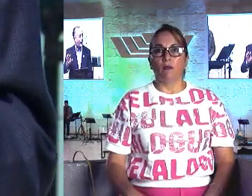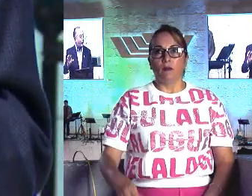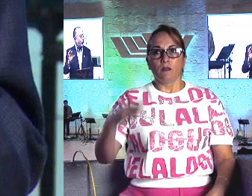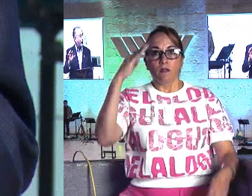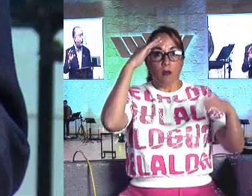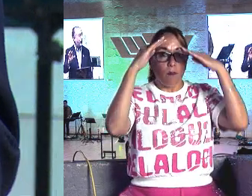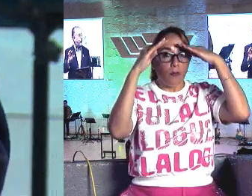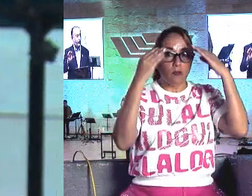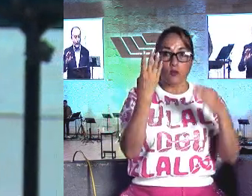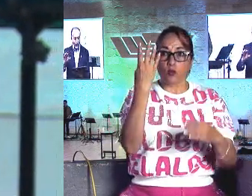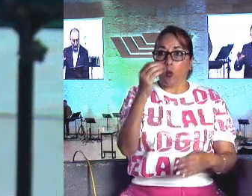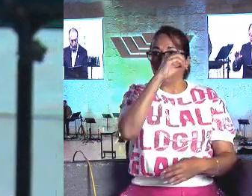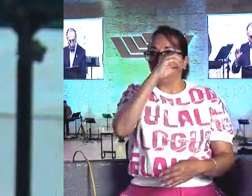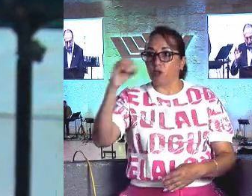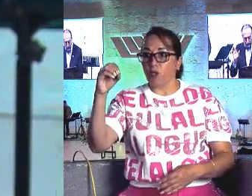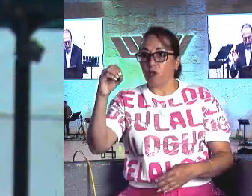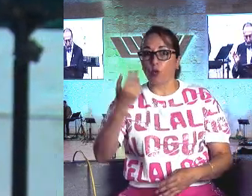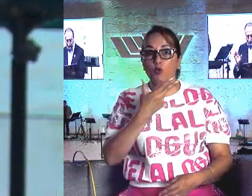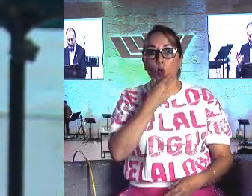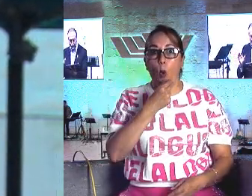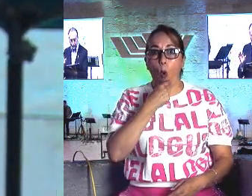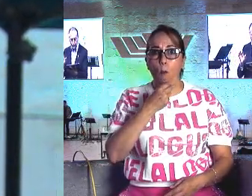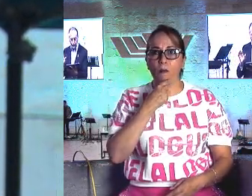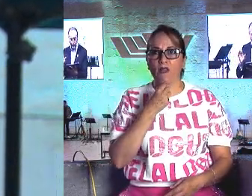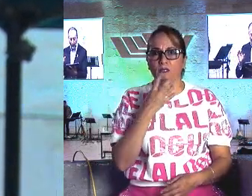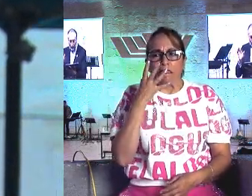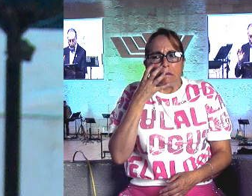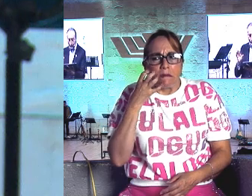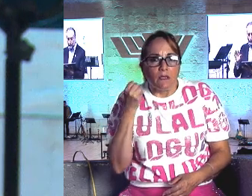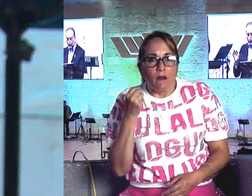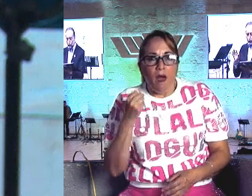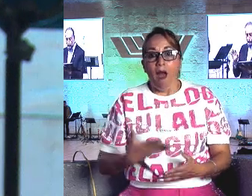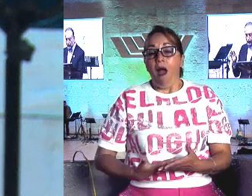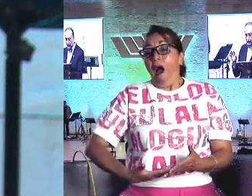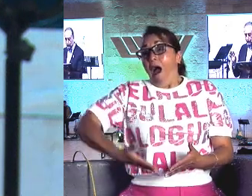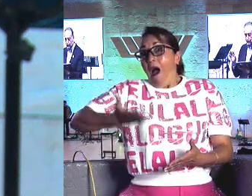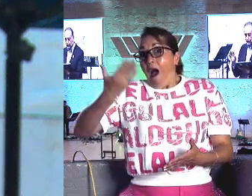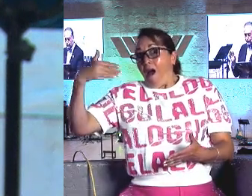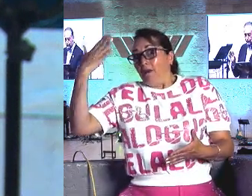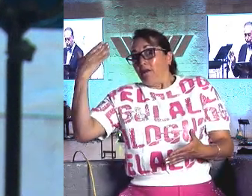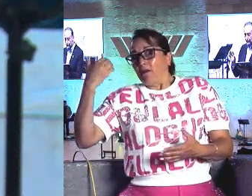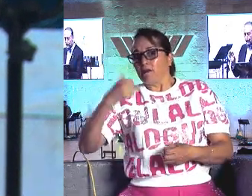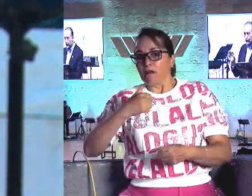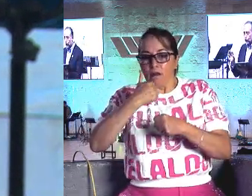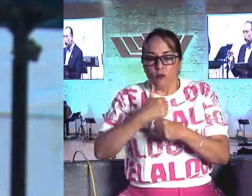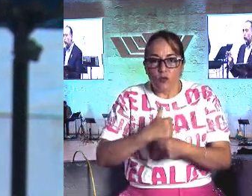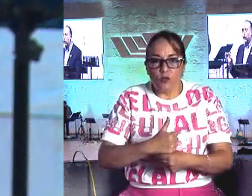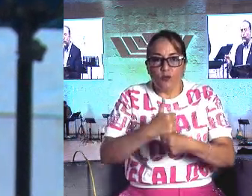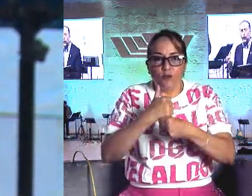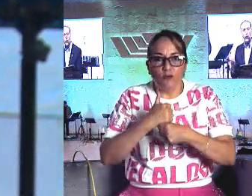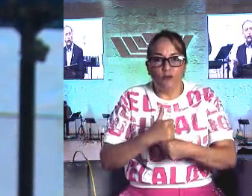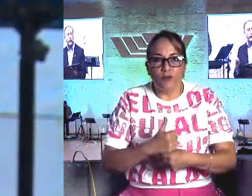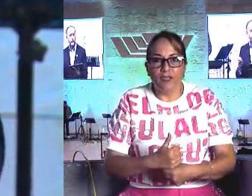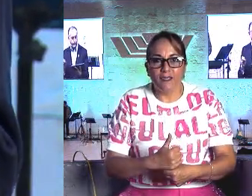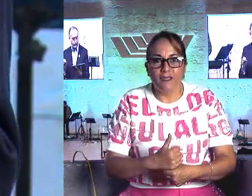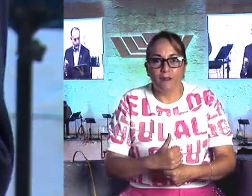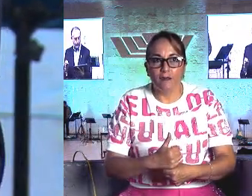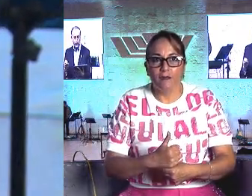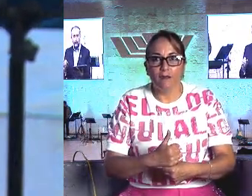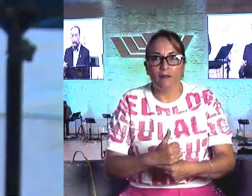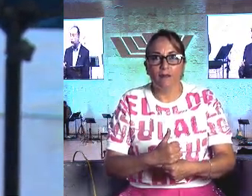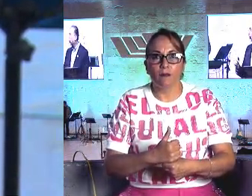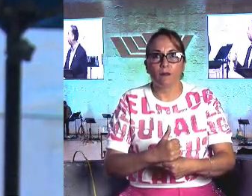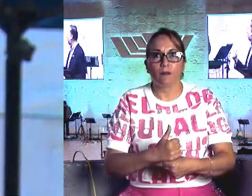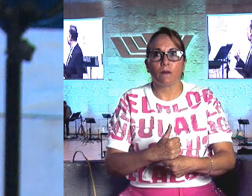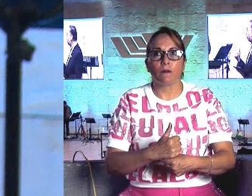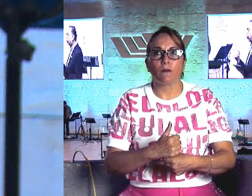esos 400 amargados, dice: antes de sufrir yo andaba como.